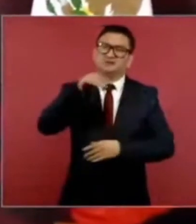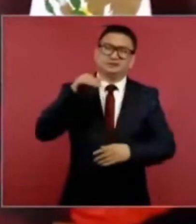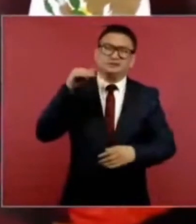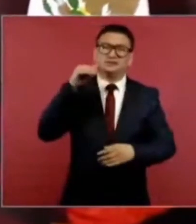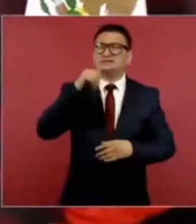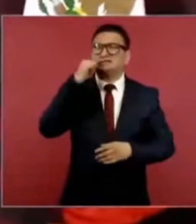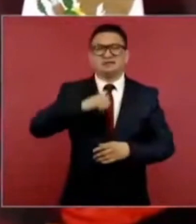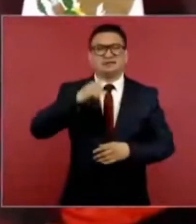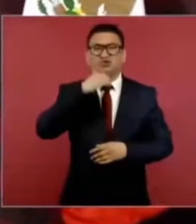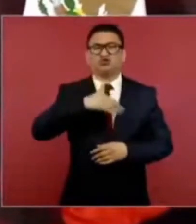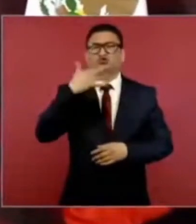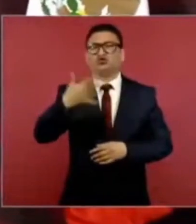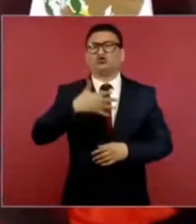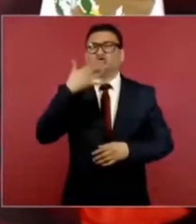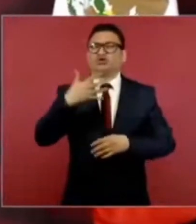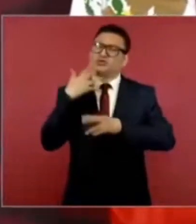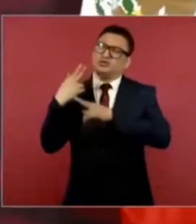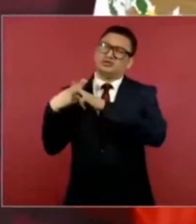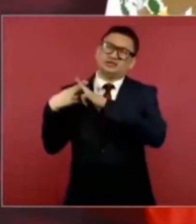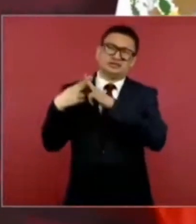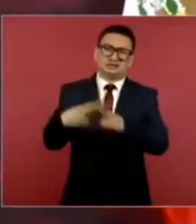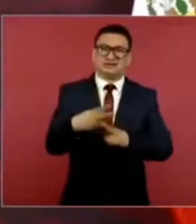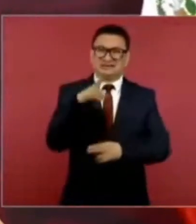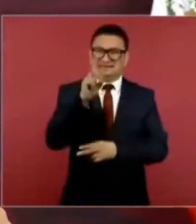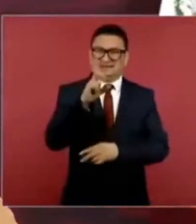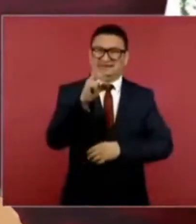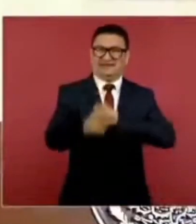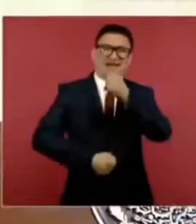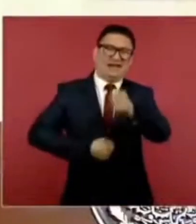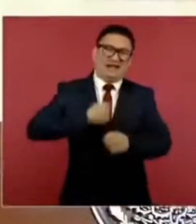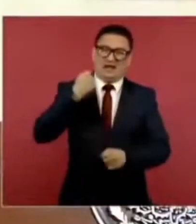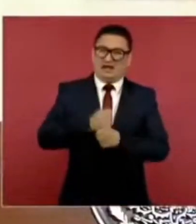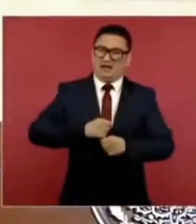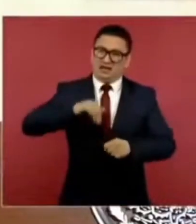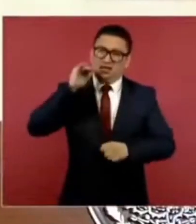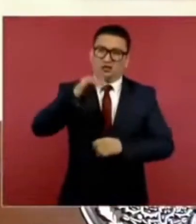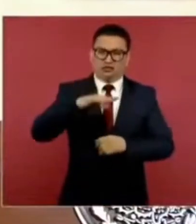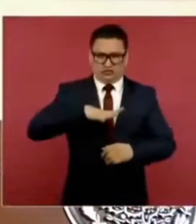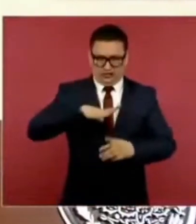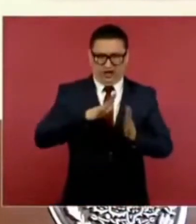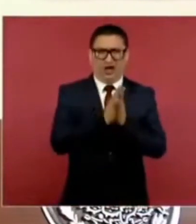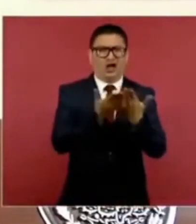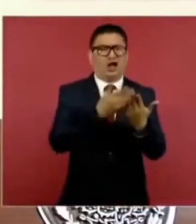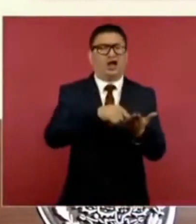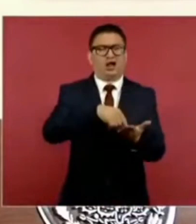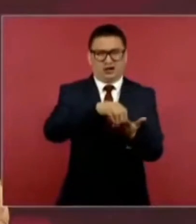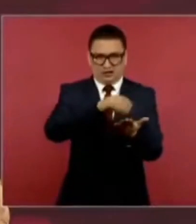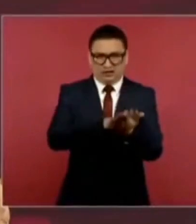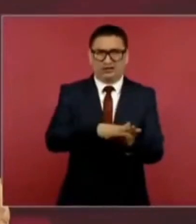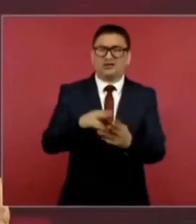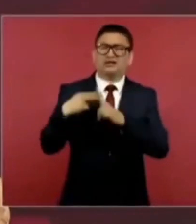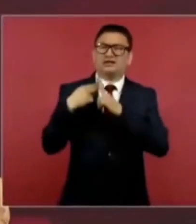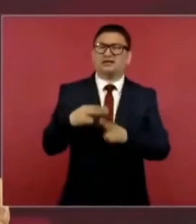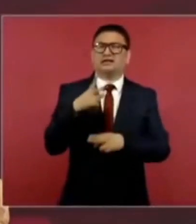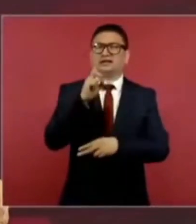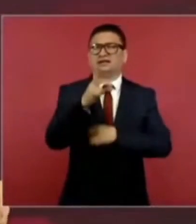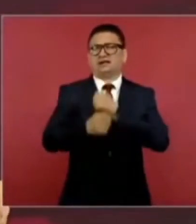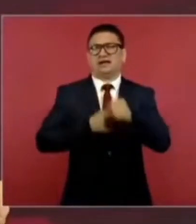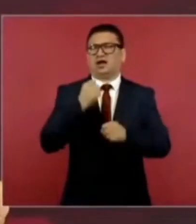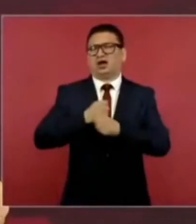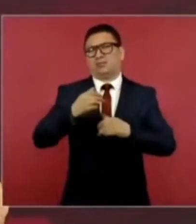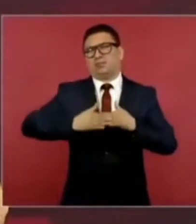escrito desde hace 30 años. Tengo libros de hace 30 años o